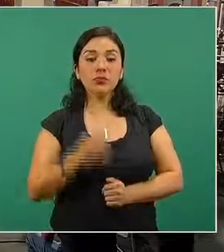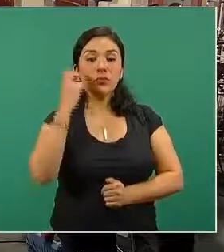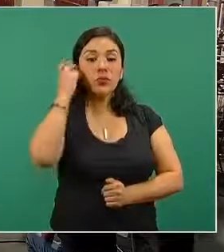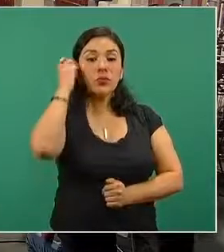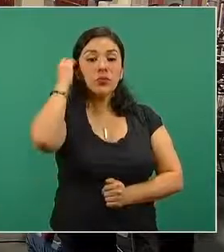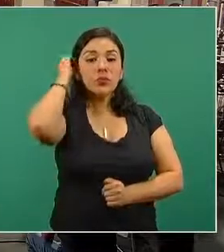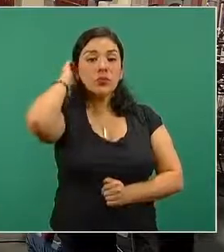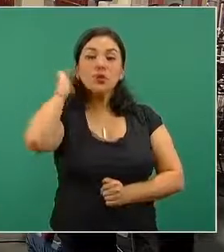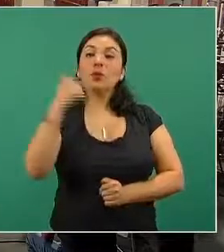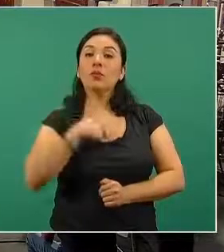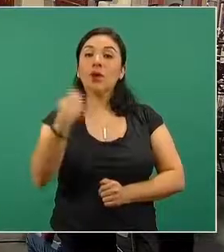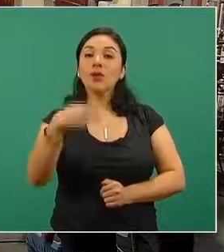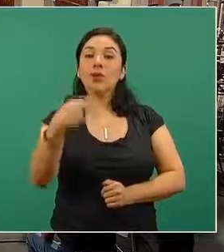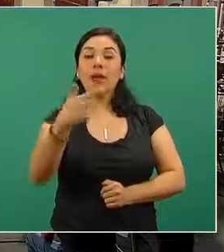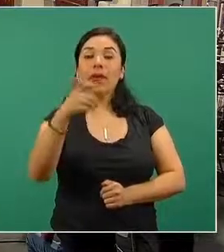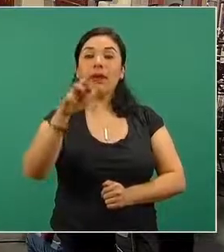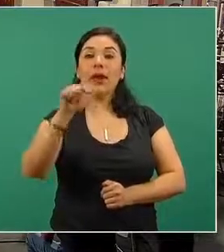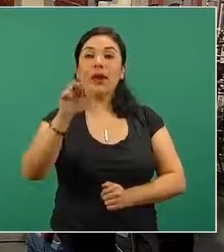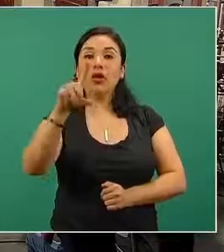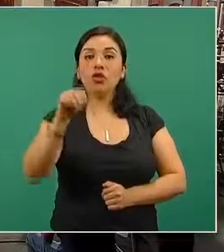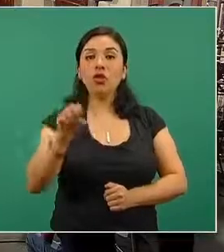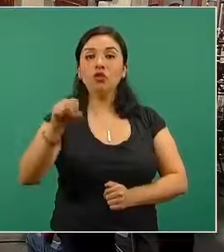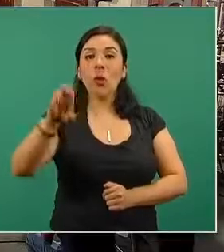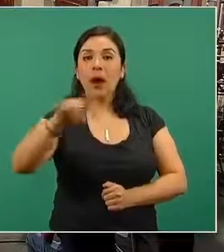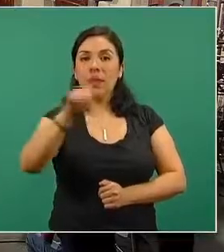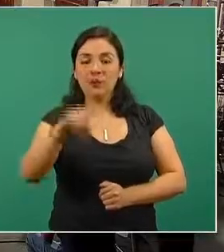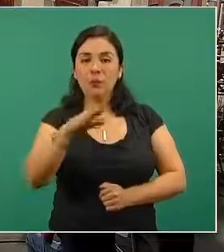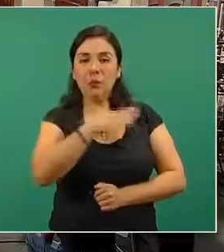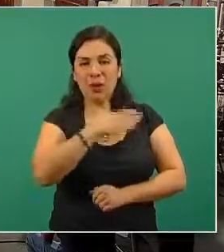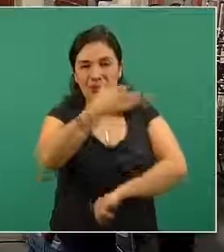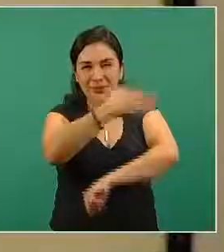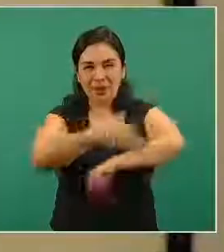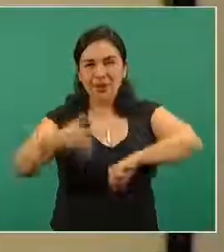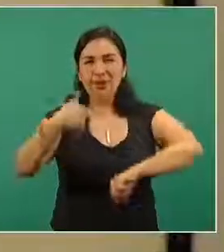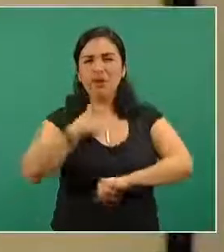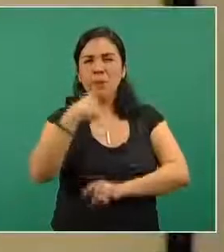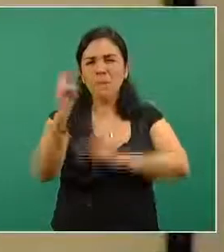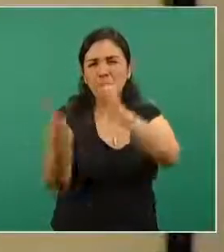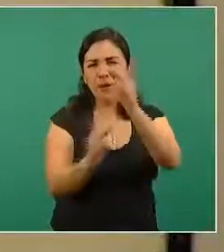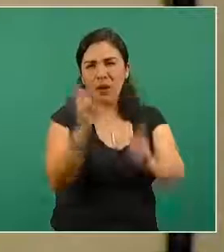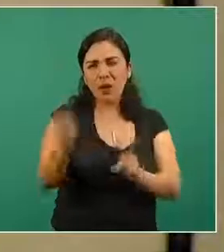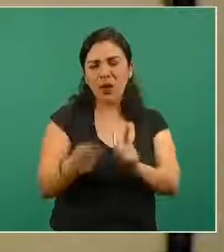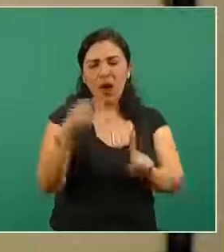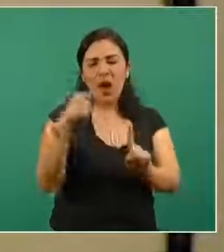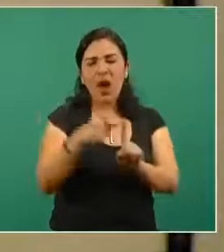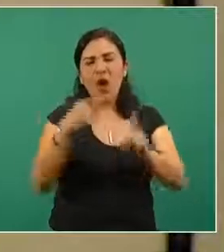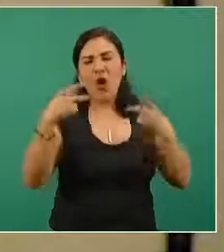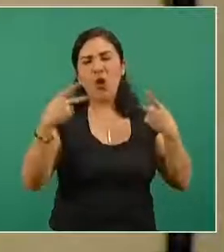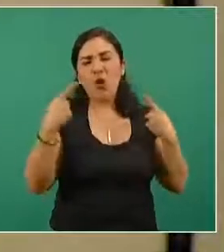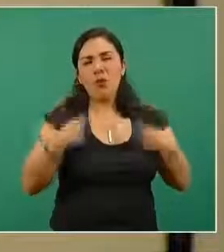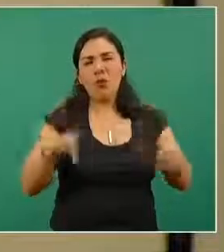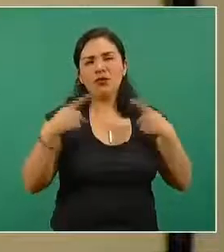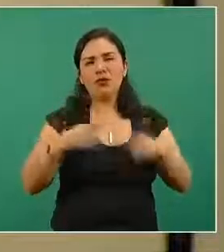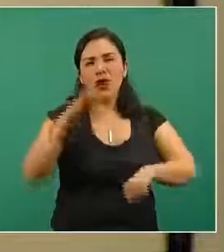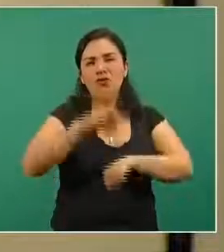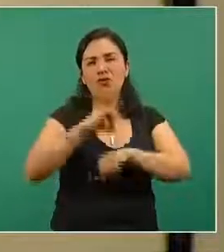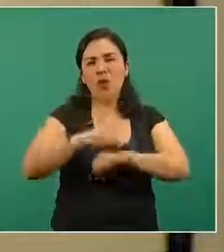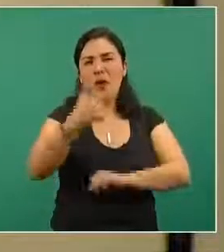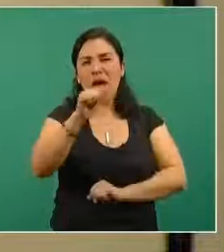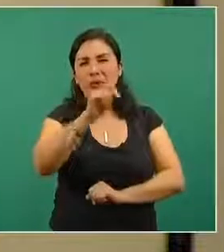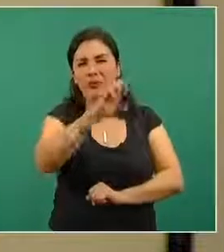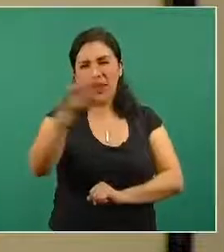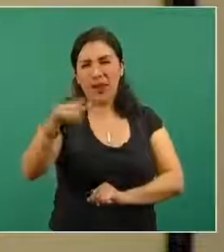Gracias, Gerardo Suárez del Heraldo de México. Buenas tardes. Respecto al estado de salud del doctor López-Gatell, ¿nos pueden